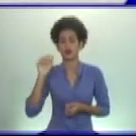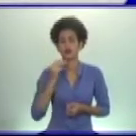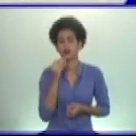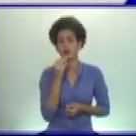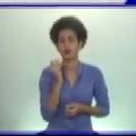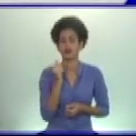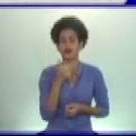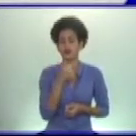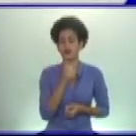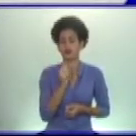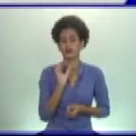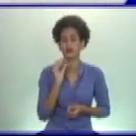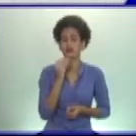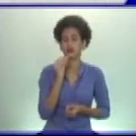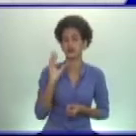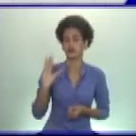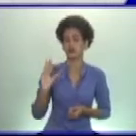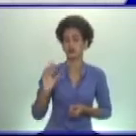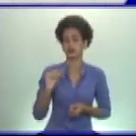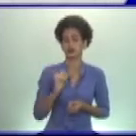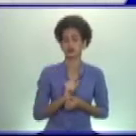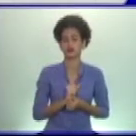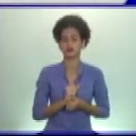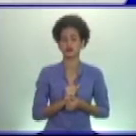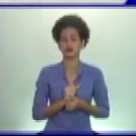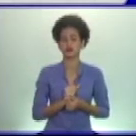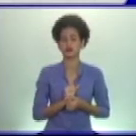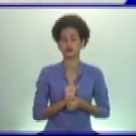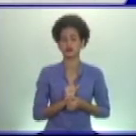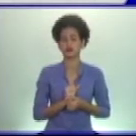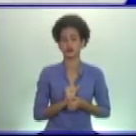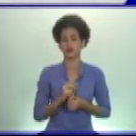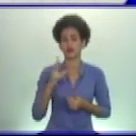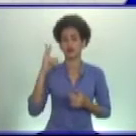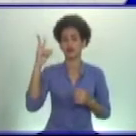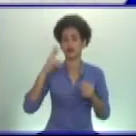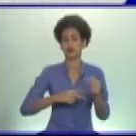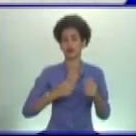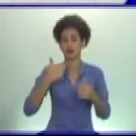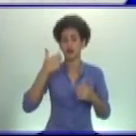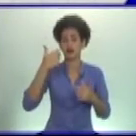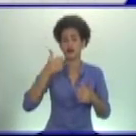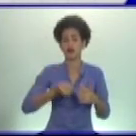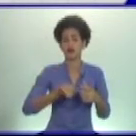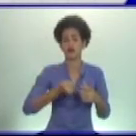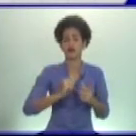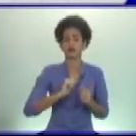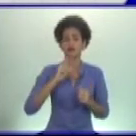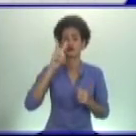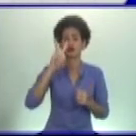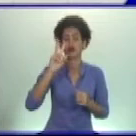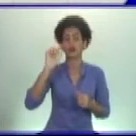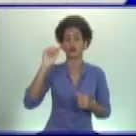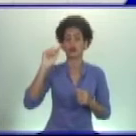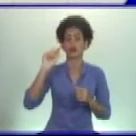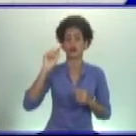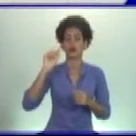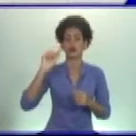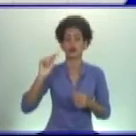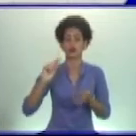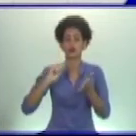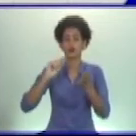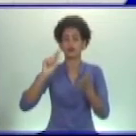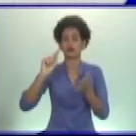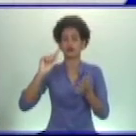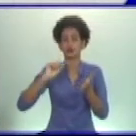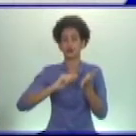pues fácilmente podemos decir que el valor de A, o las coordenadas de A, es 2,0.